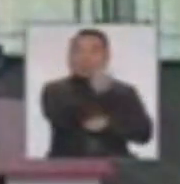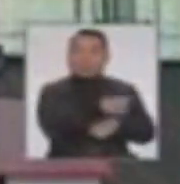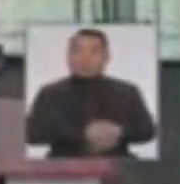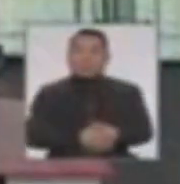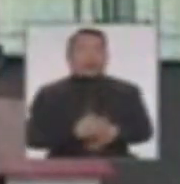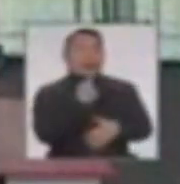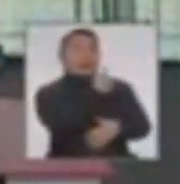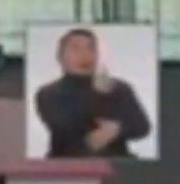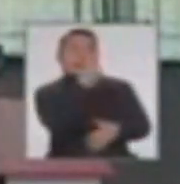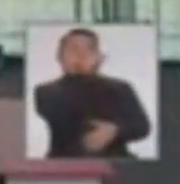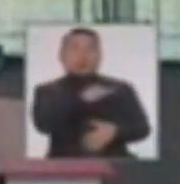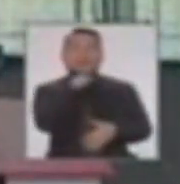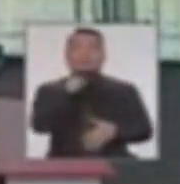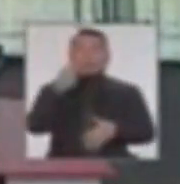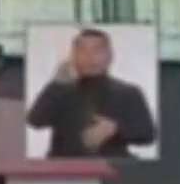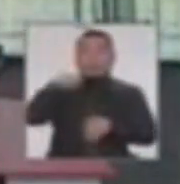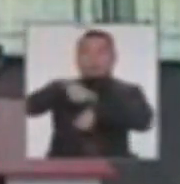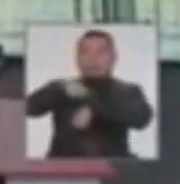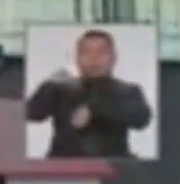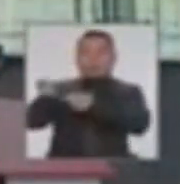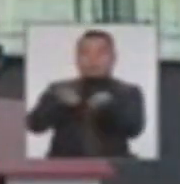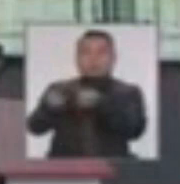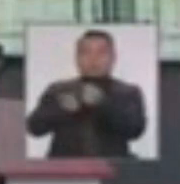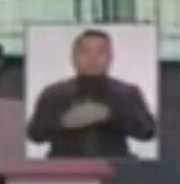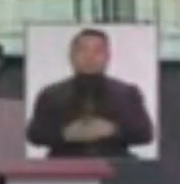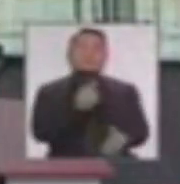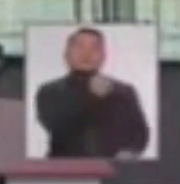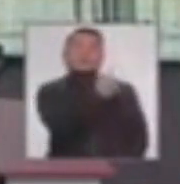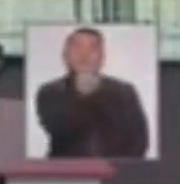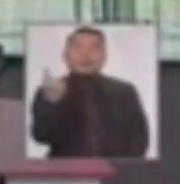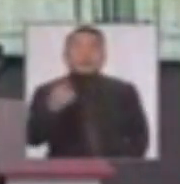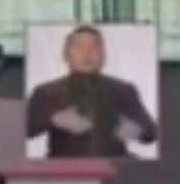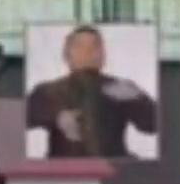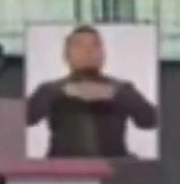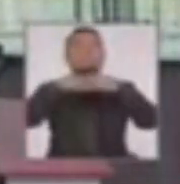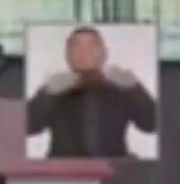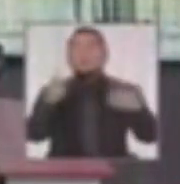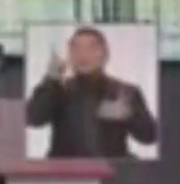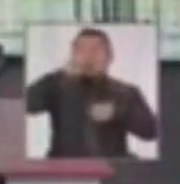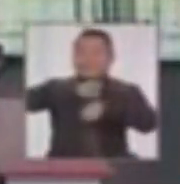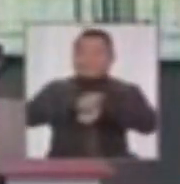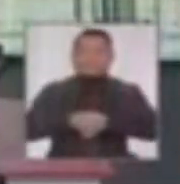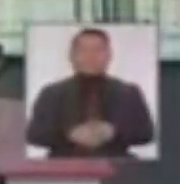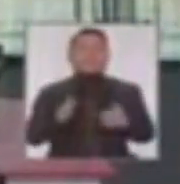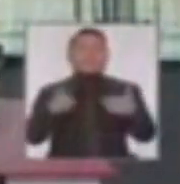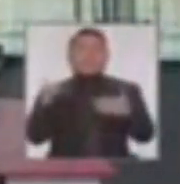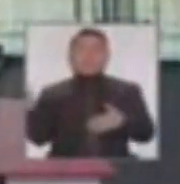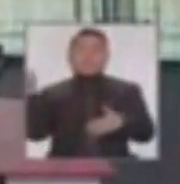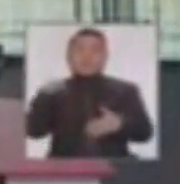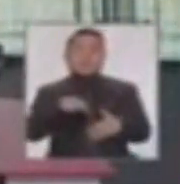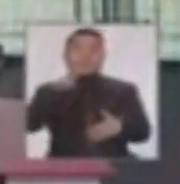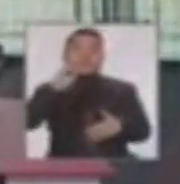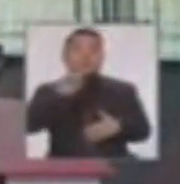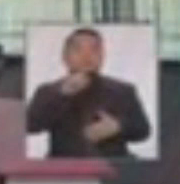de la campaña. Entonces hay muchos puntos por los cuales han pedido la prisión preventiva. Pero vuelvo a decirlo, lo importante es que esto